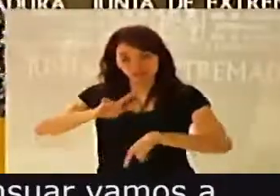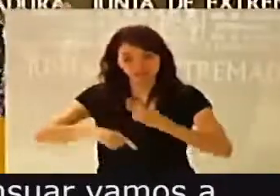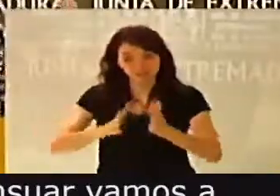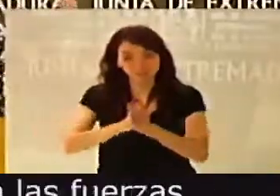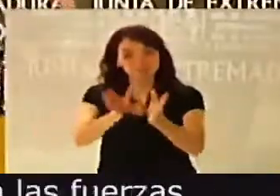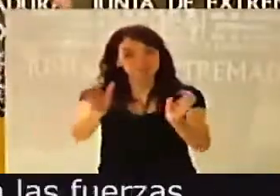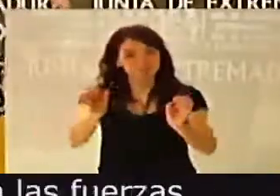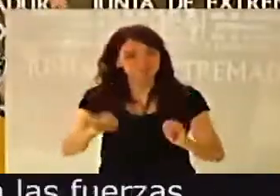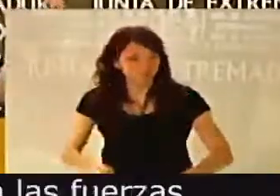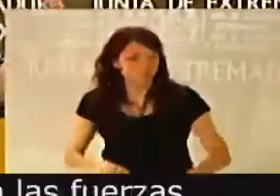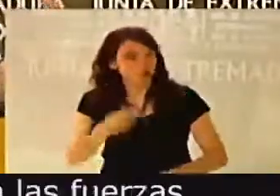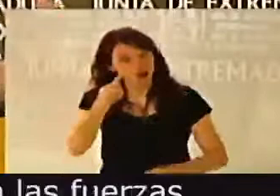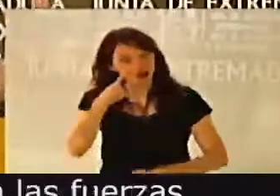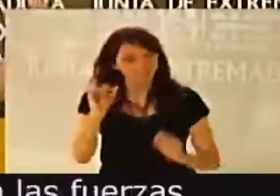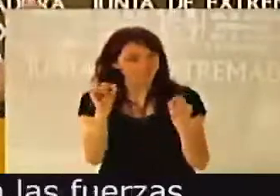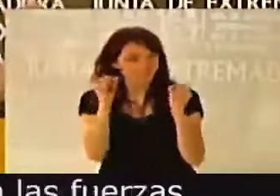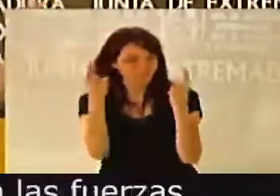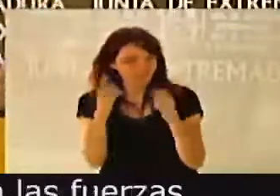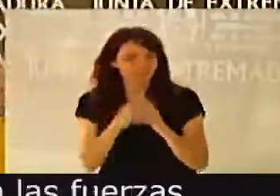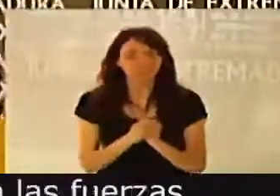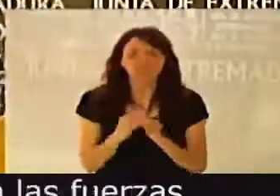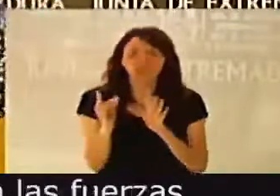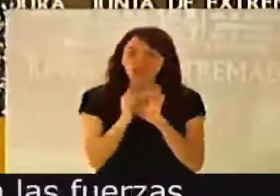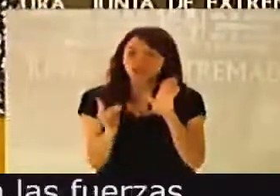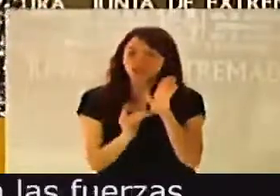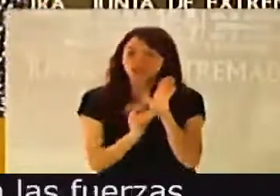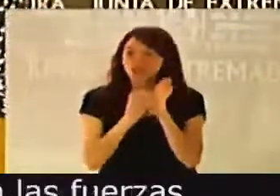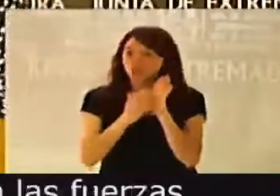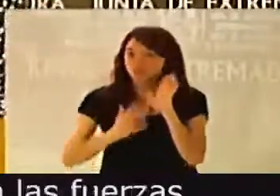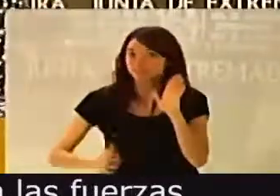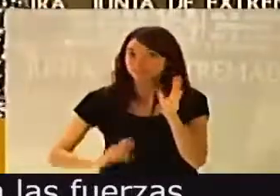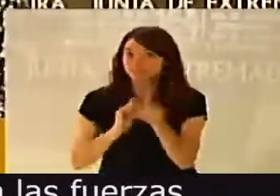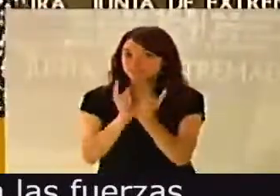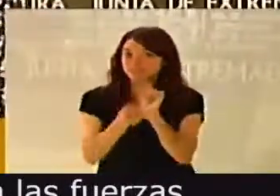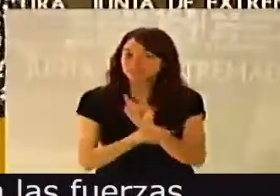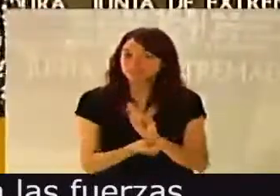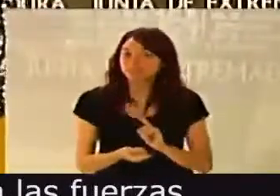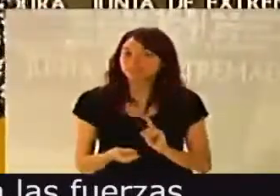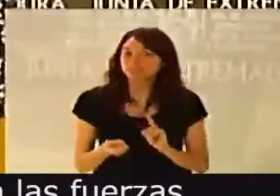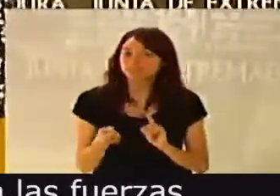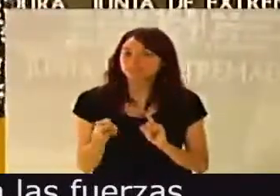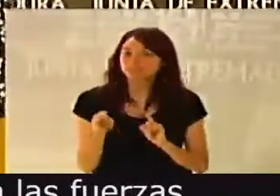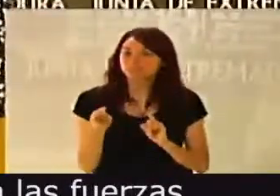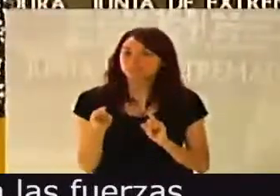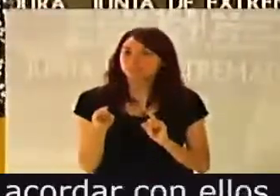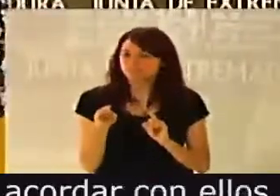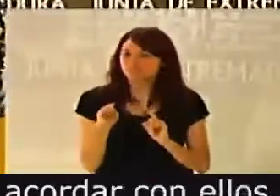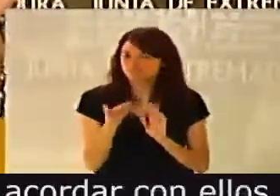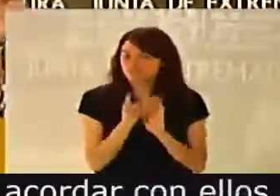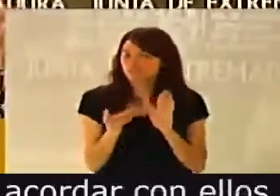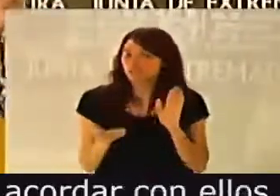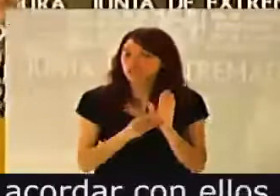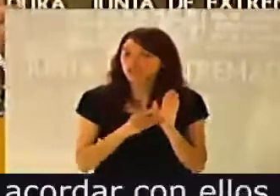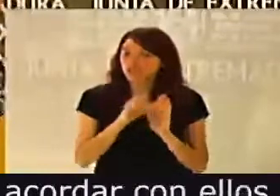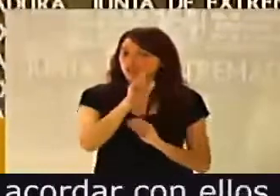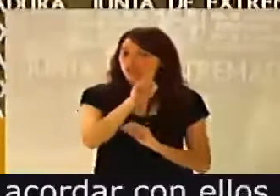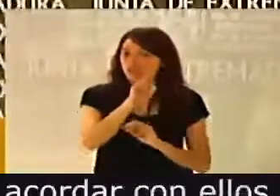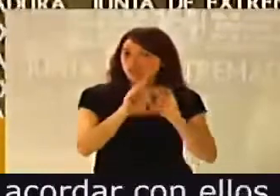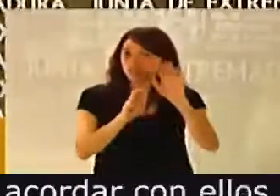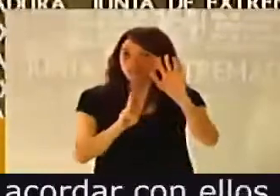queda. La modificación del decreto, les refiero el decreto que es objeto de modificación, que es el